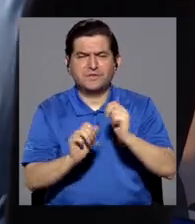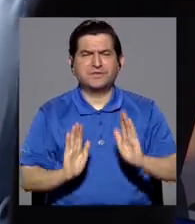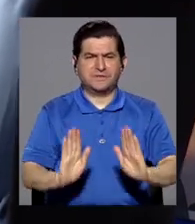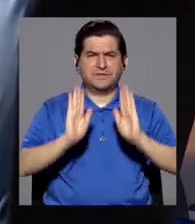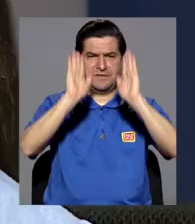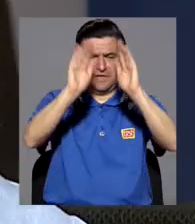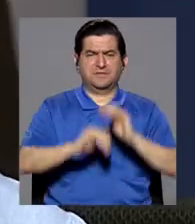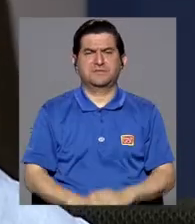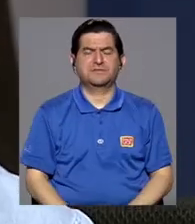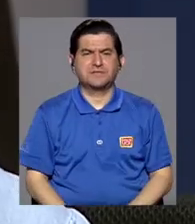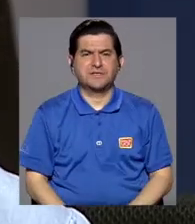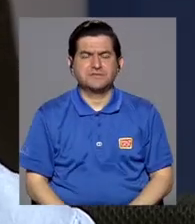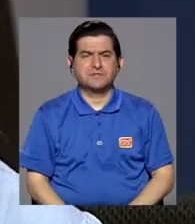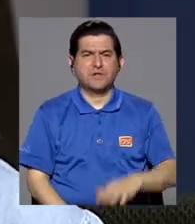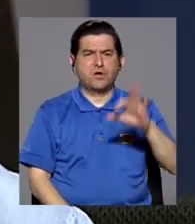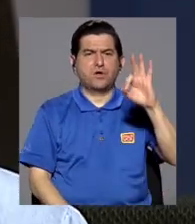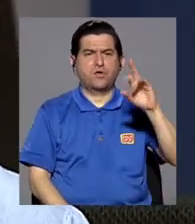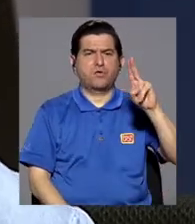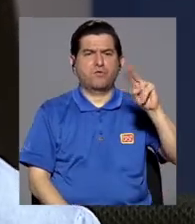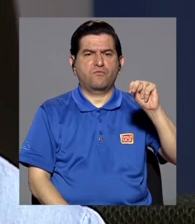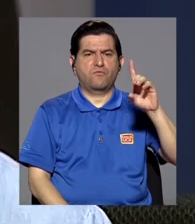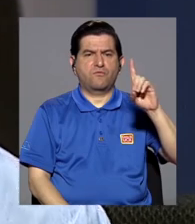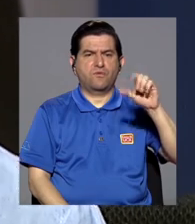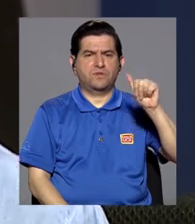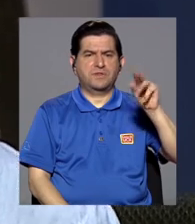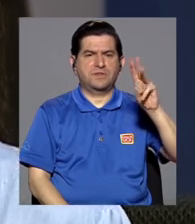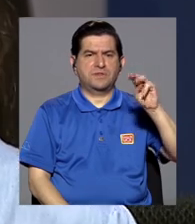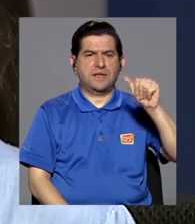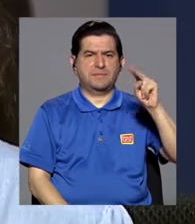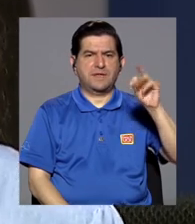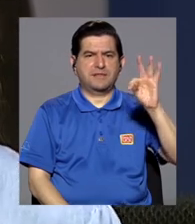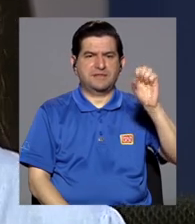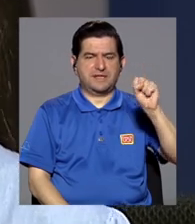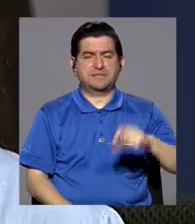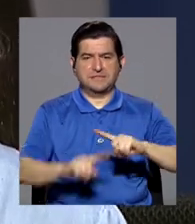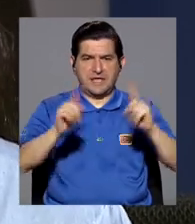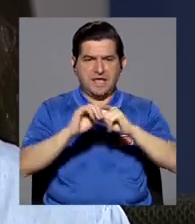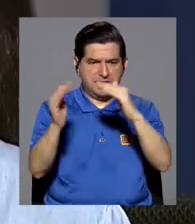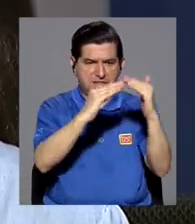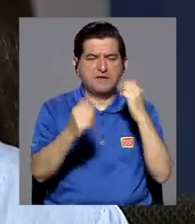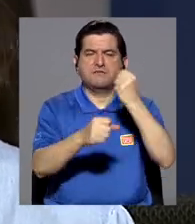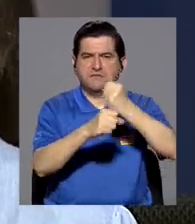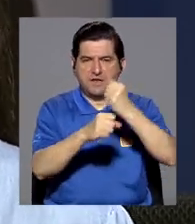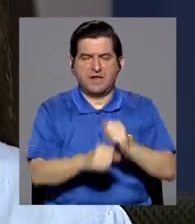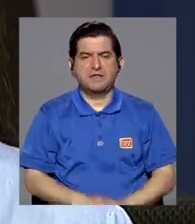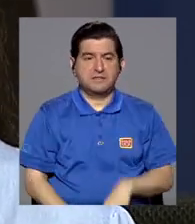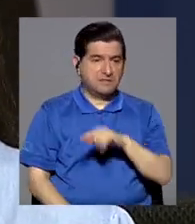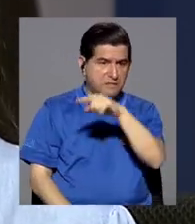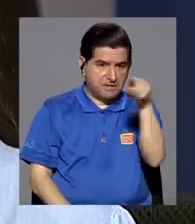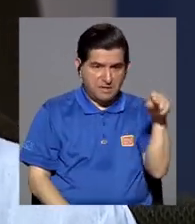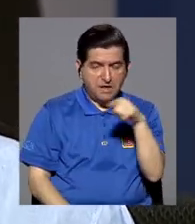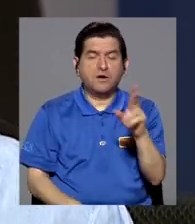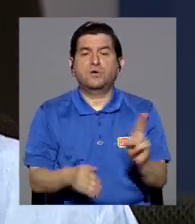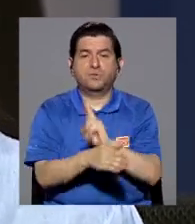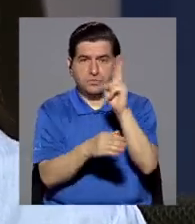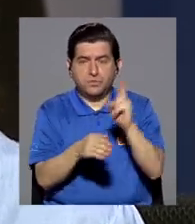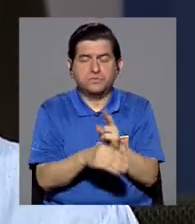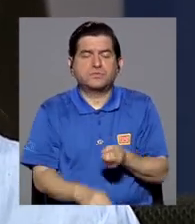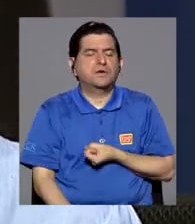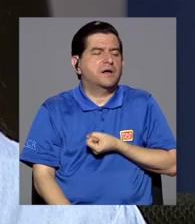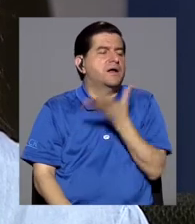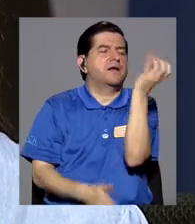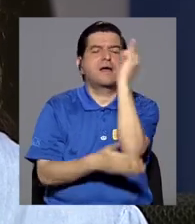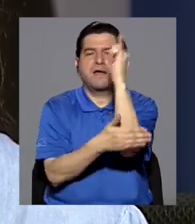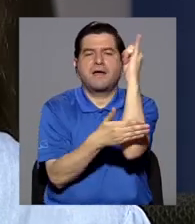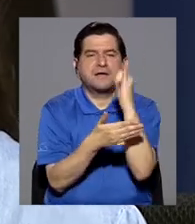parece maravillosa fundación fundamentos que están trabajando en diferentes comunidades ellos y ellas hacen un uso de la